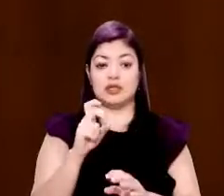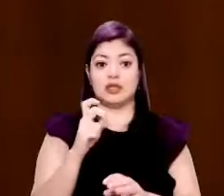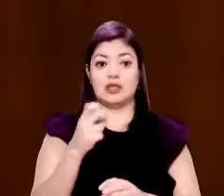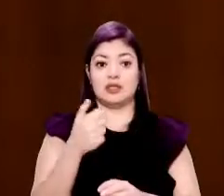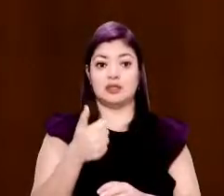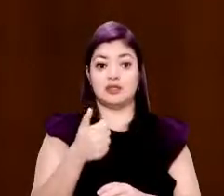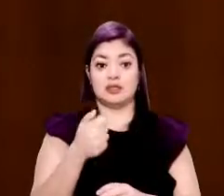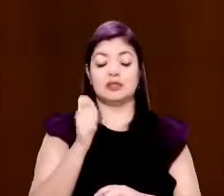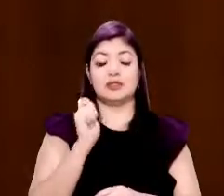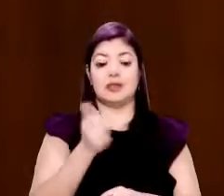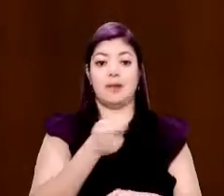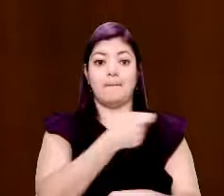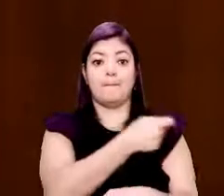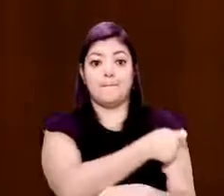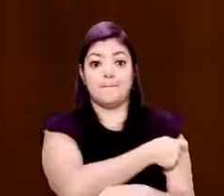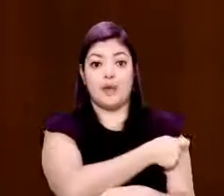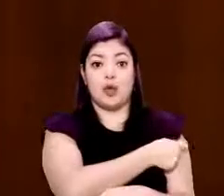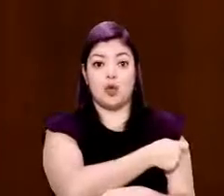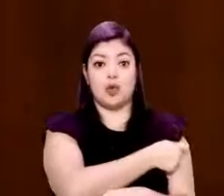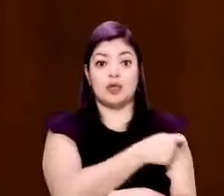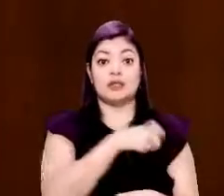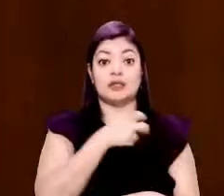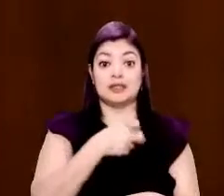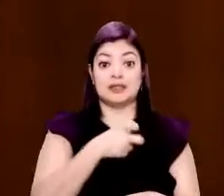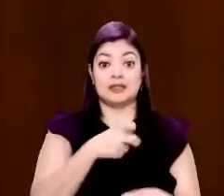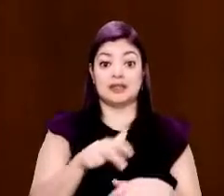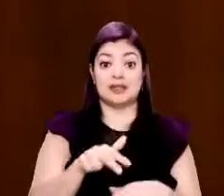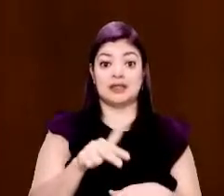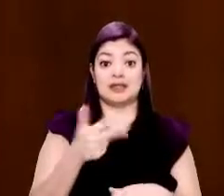32.936.291 dosis de vacunas, de las cuales